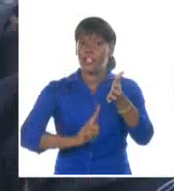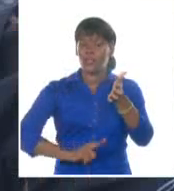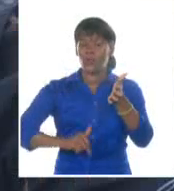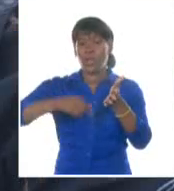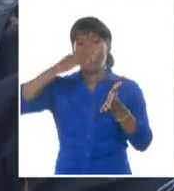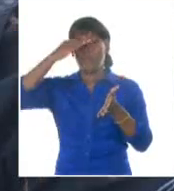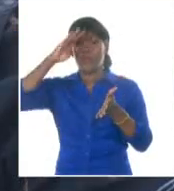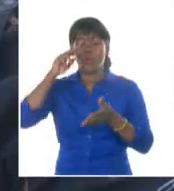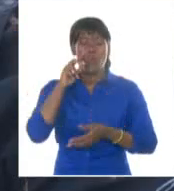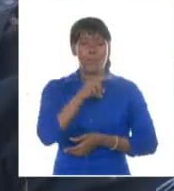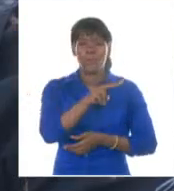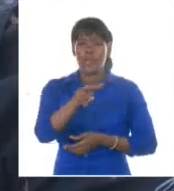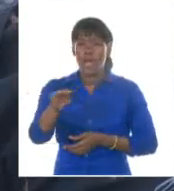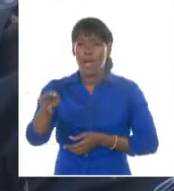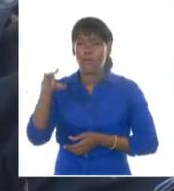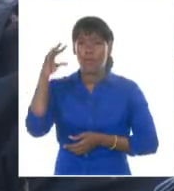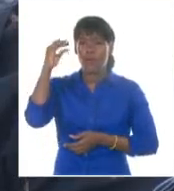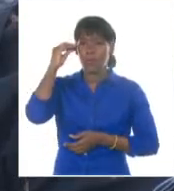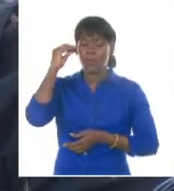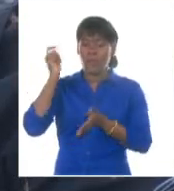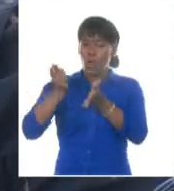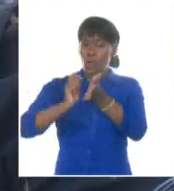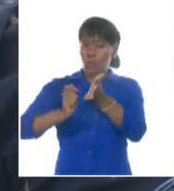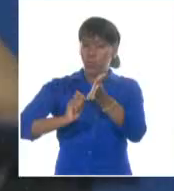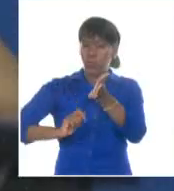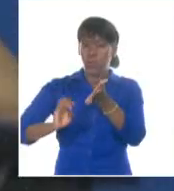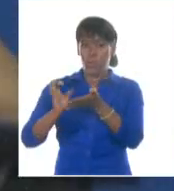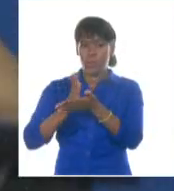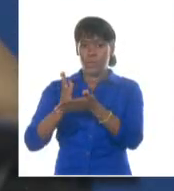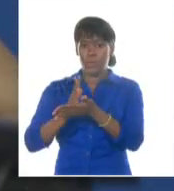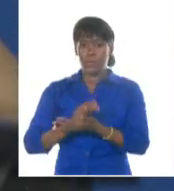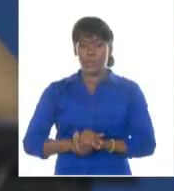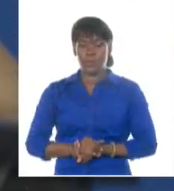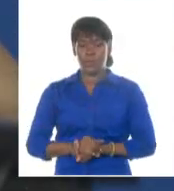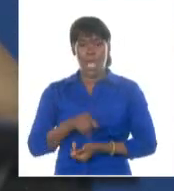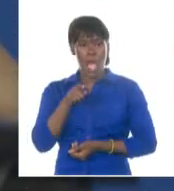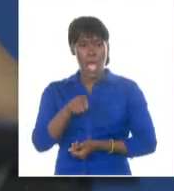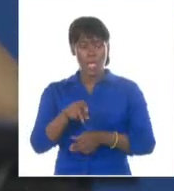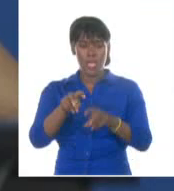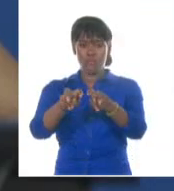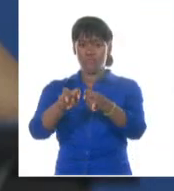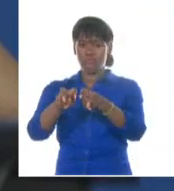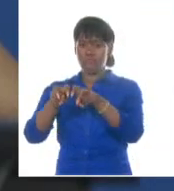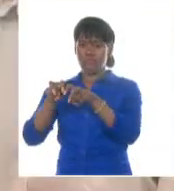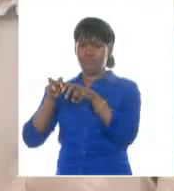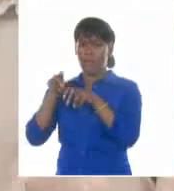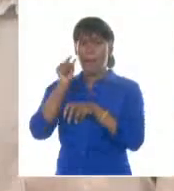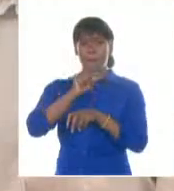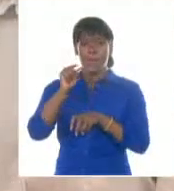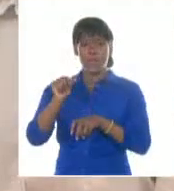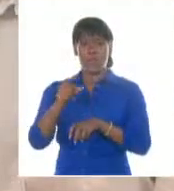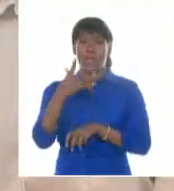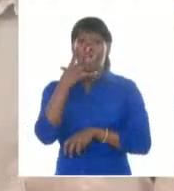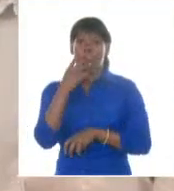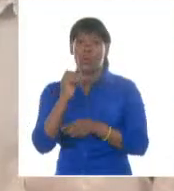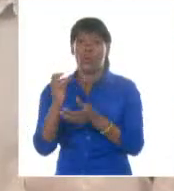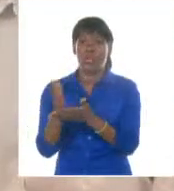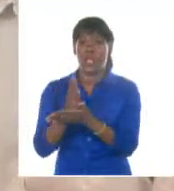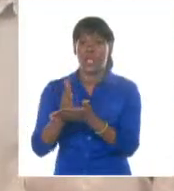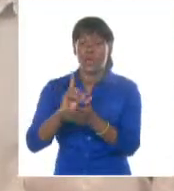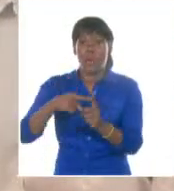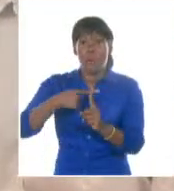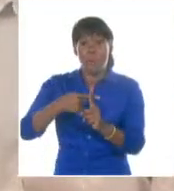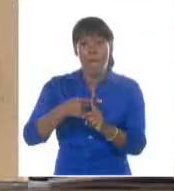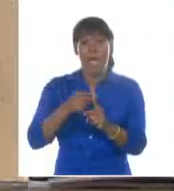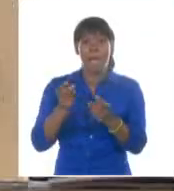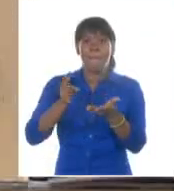Ítalo Calvino. En la sala Manuel Galich de Casa de las Américas se reunieron admiradores de la obra de este escritor y miembros de la Embajada del País